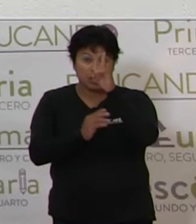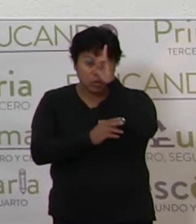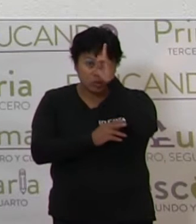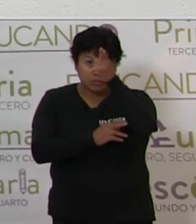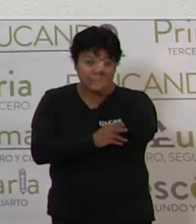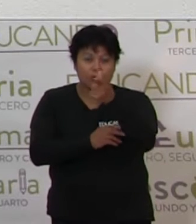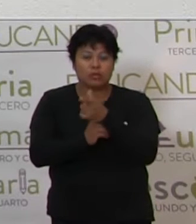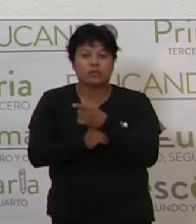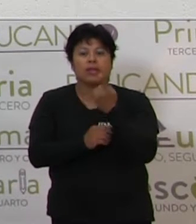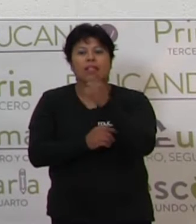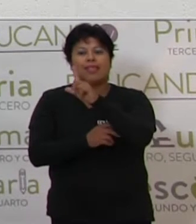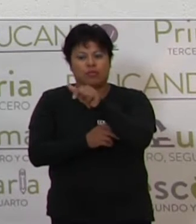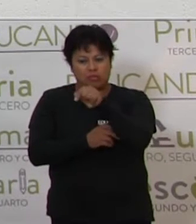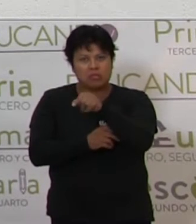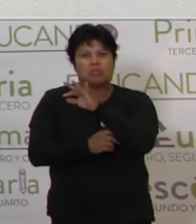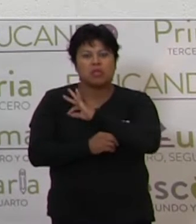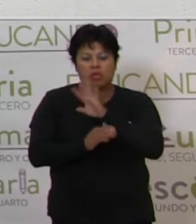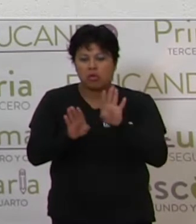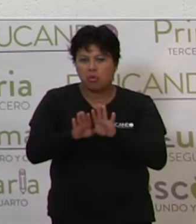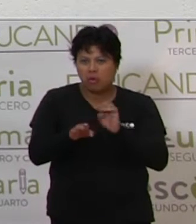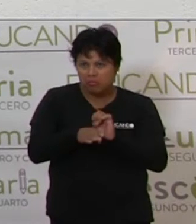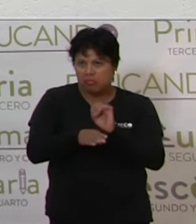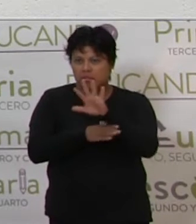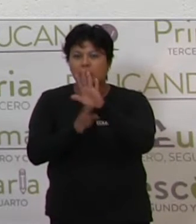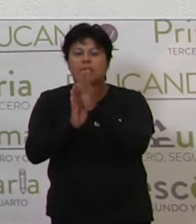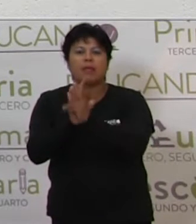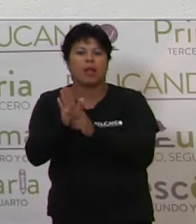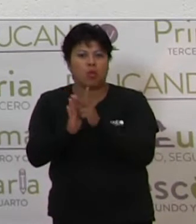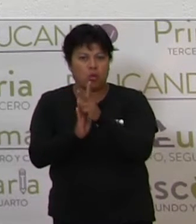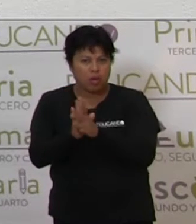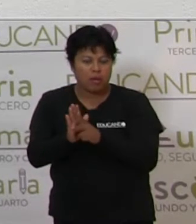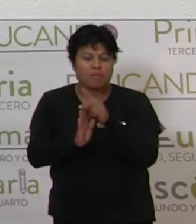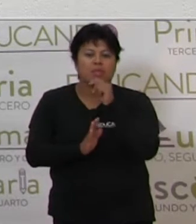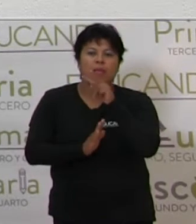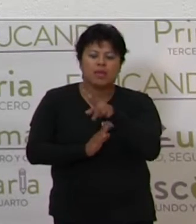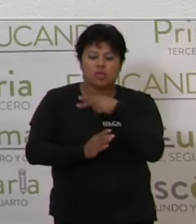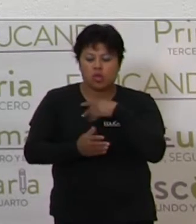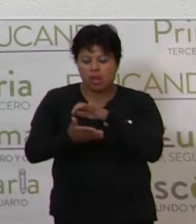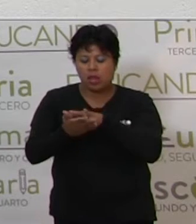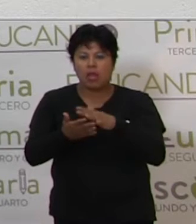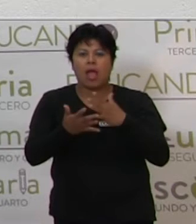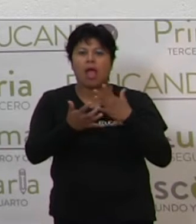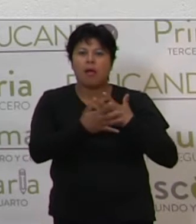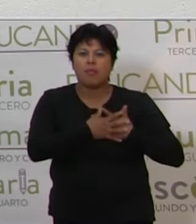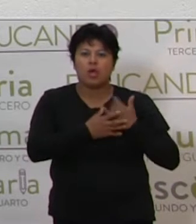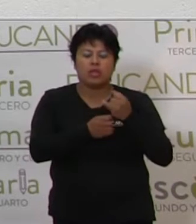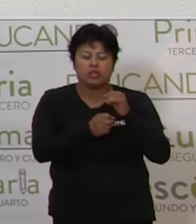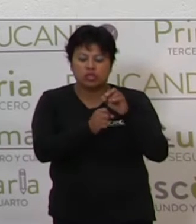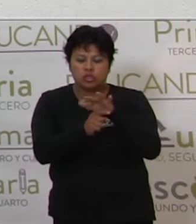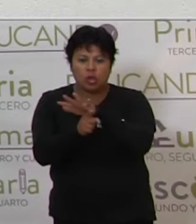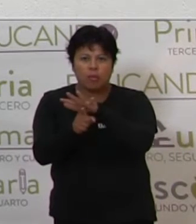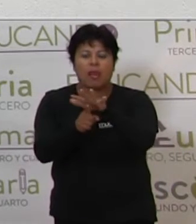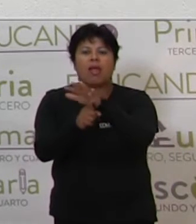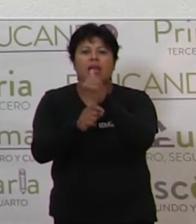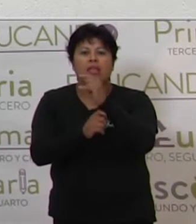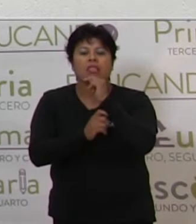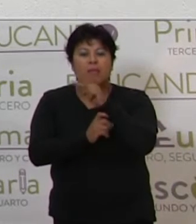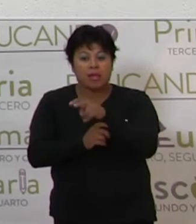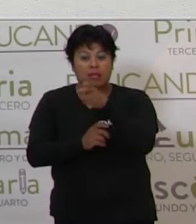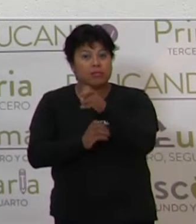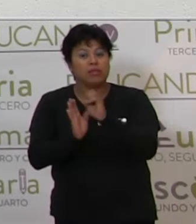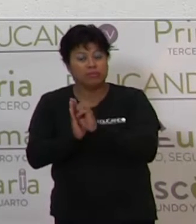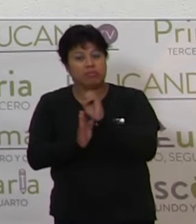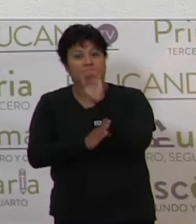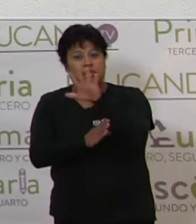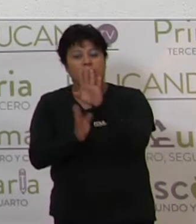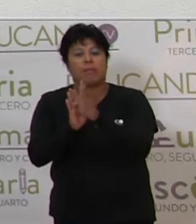Espíritus, que después se volvió una película. También leí De Amor y de Sombra, que también después se volvió otra